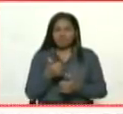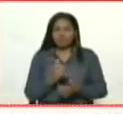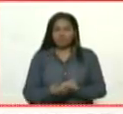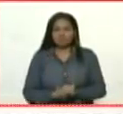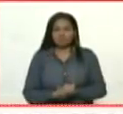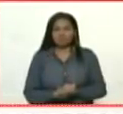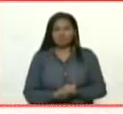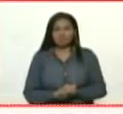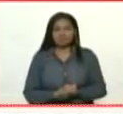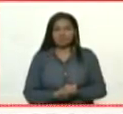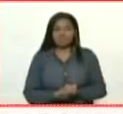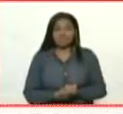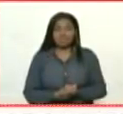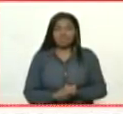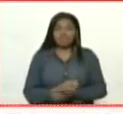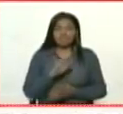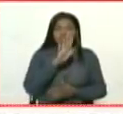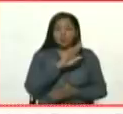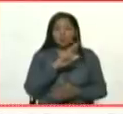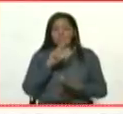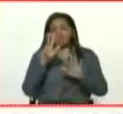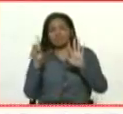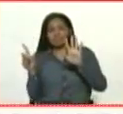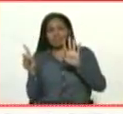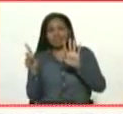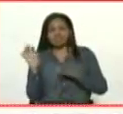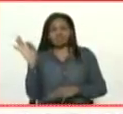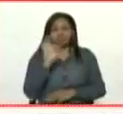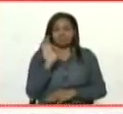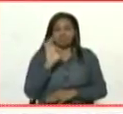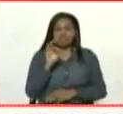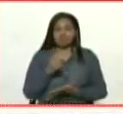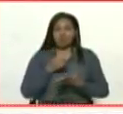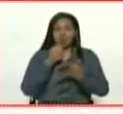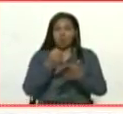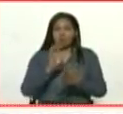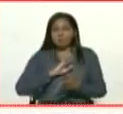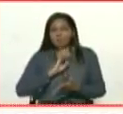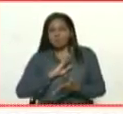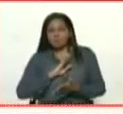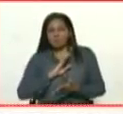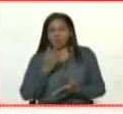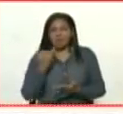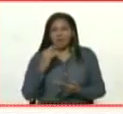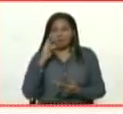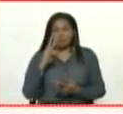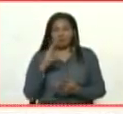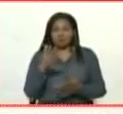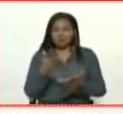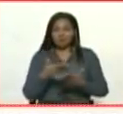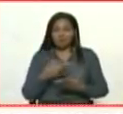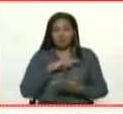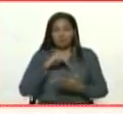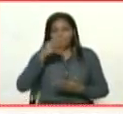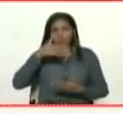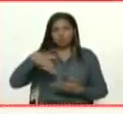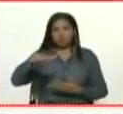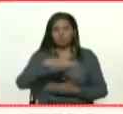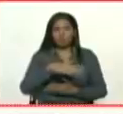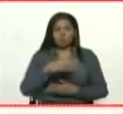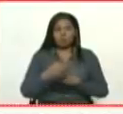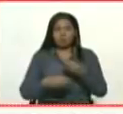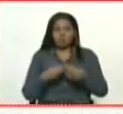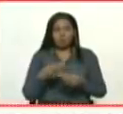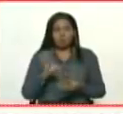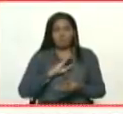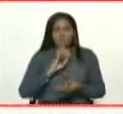El 56% de los bonos permanentes que recibe nuestro pueblo como